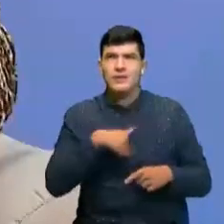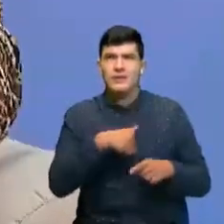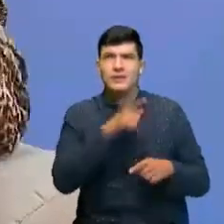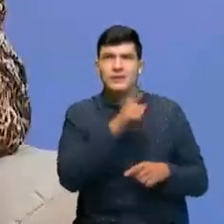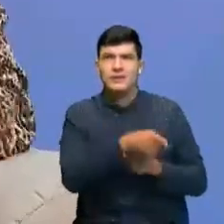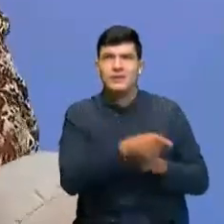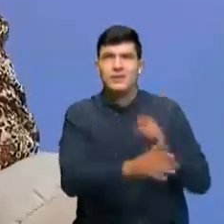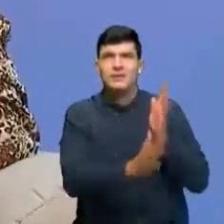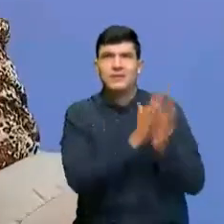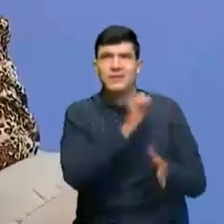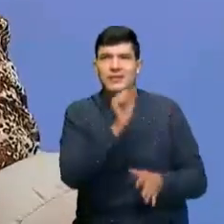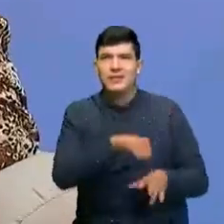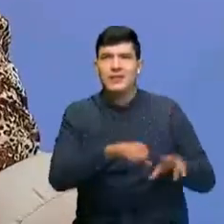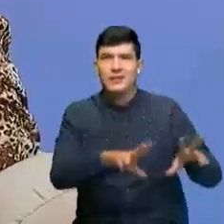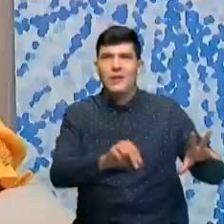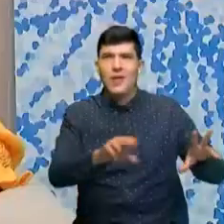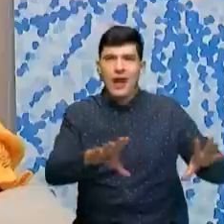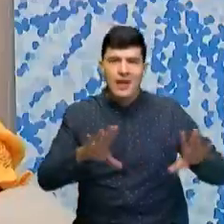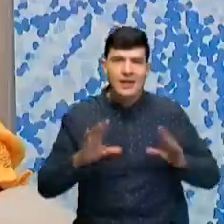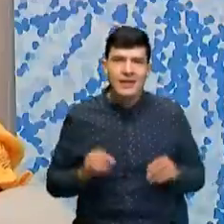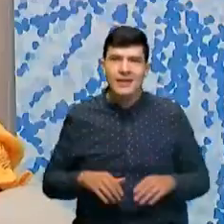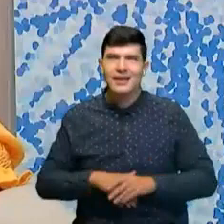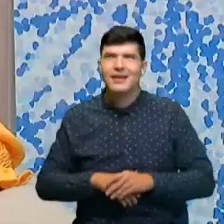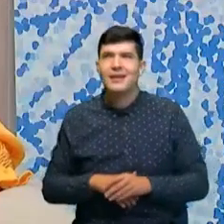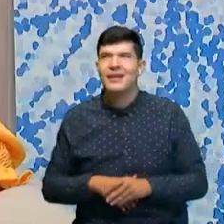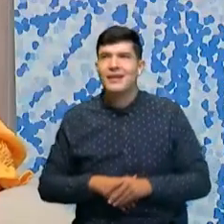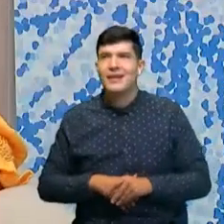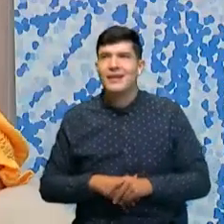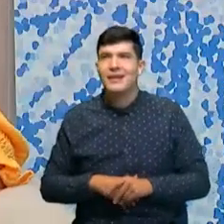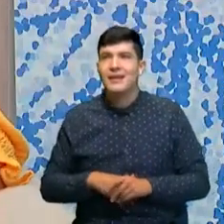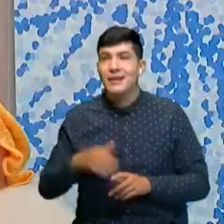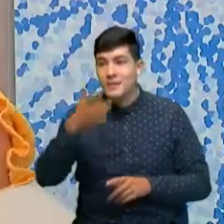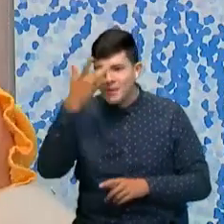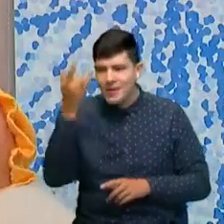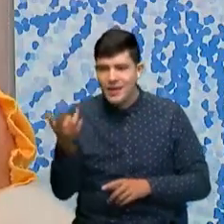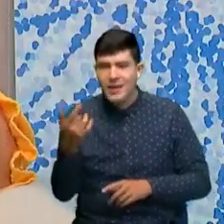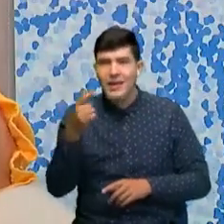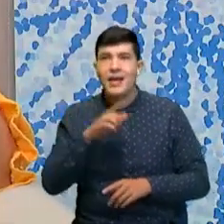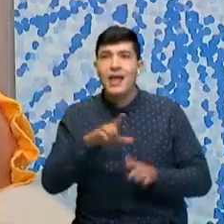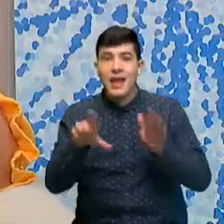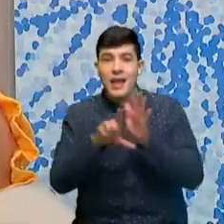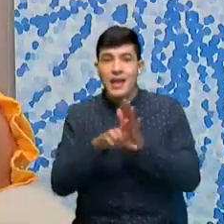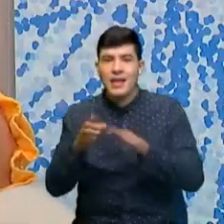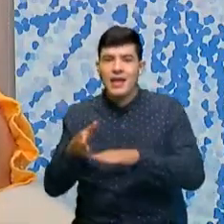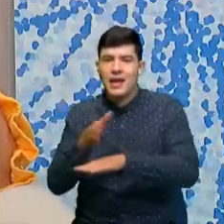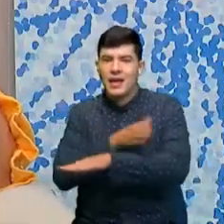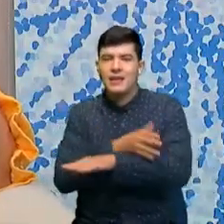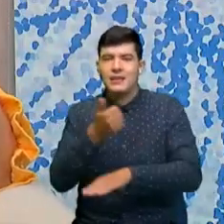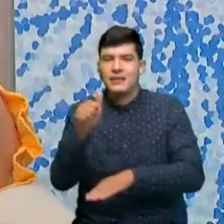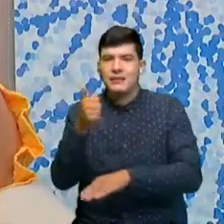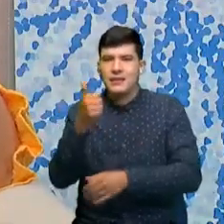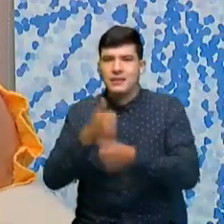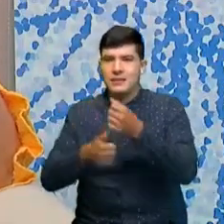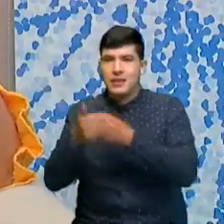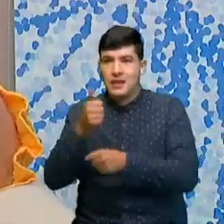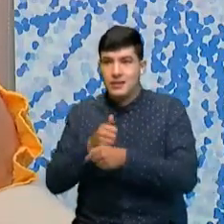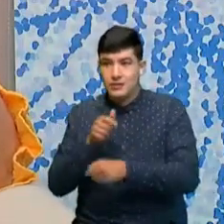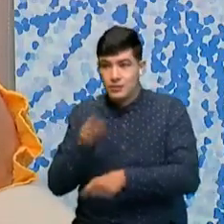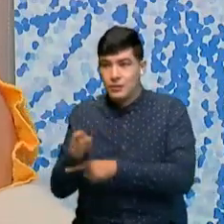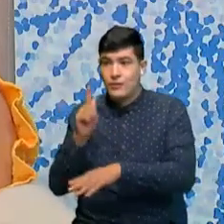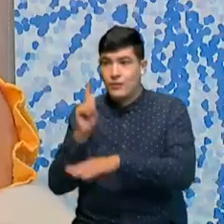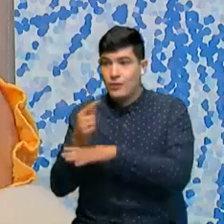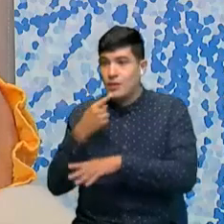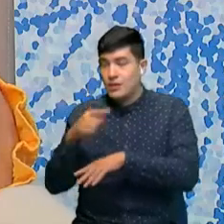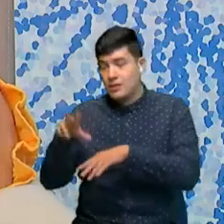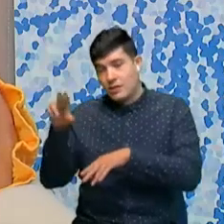cuente a ver si lo va a aceptar. Sí, sí, el fondo lo recibe, porque por ley son 10 años, ¿cierto? Sí. El fondo le puede